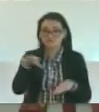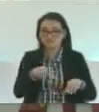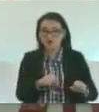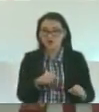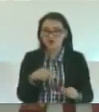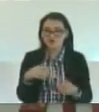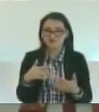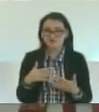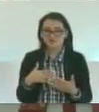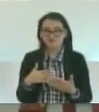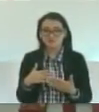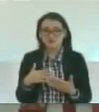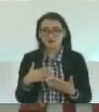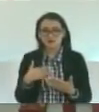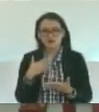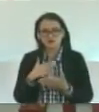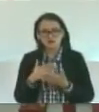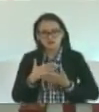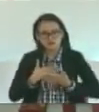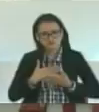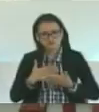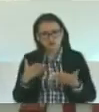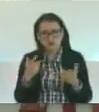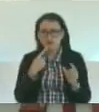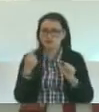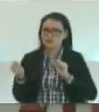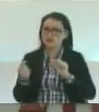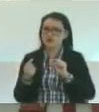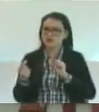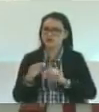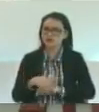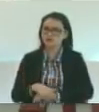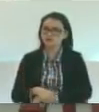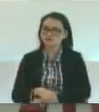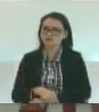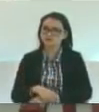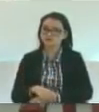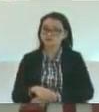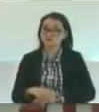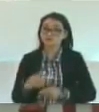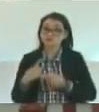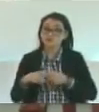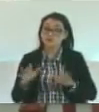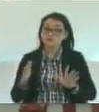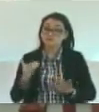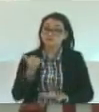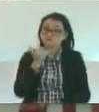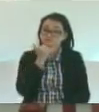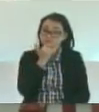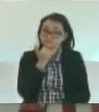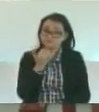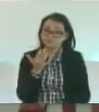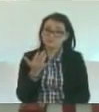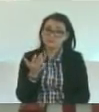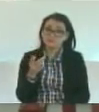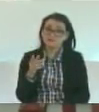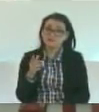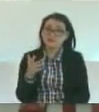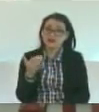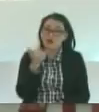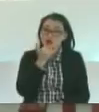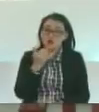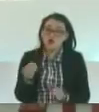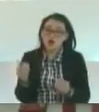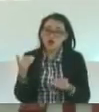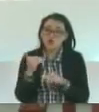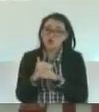con puertas para el diálogo. Pero bueno, lamentablemente ellos han caído en el mismo error de Bush